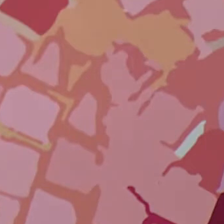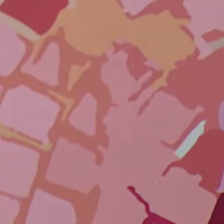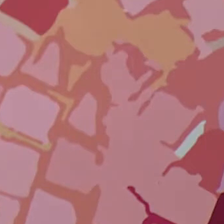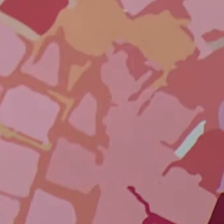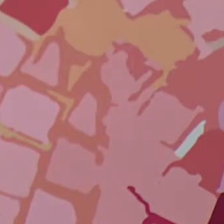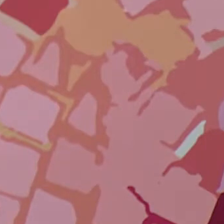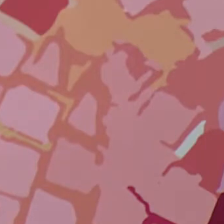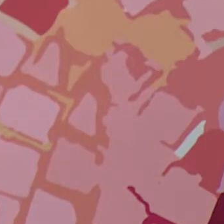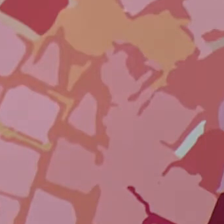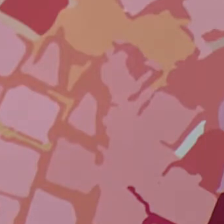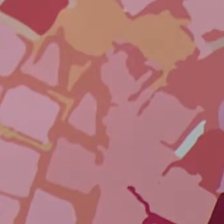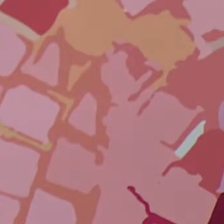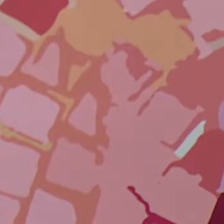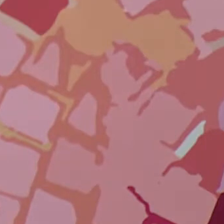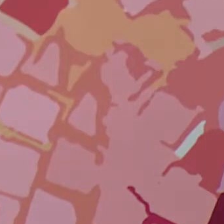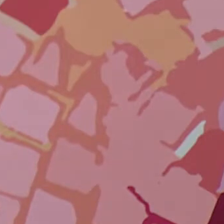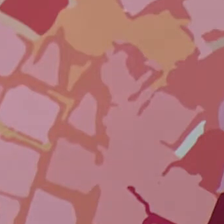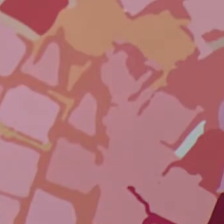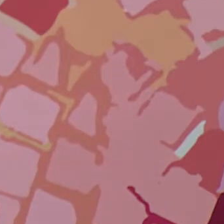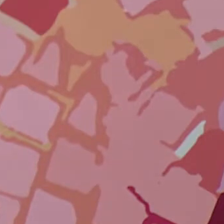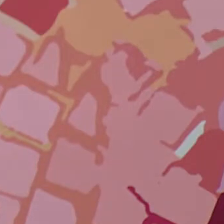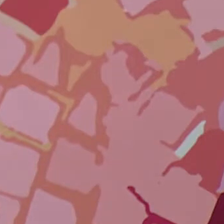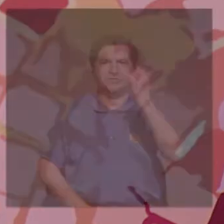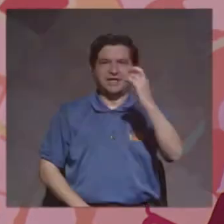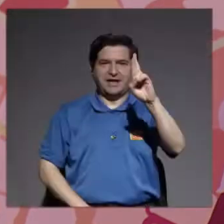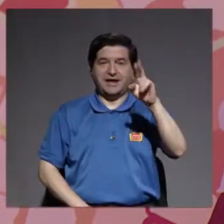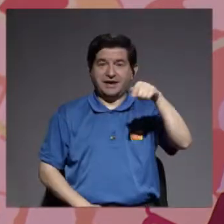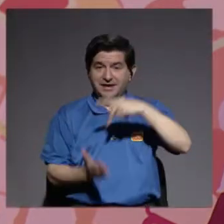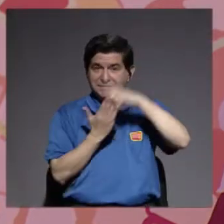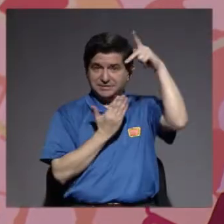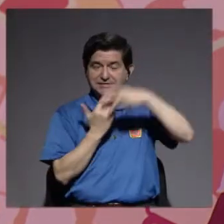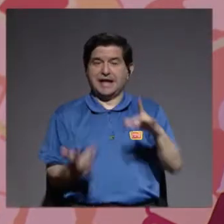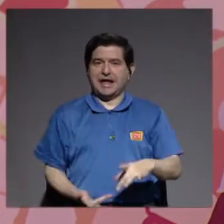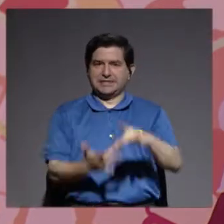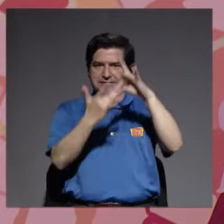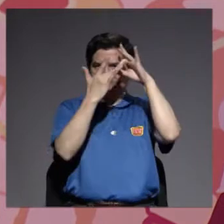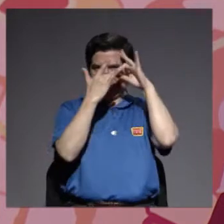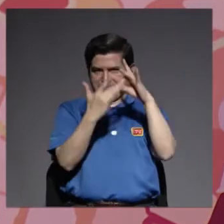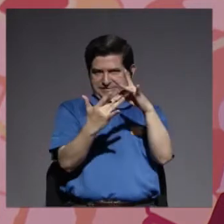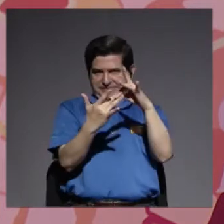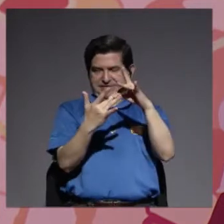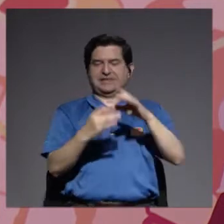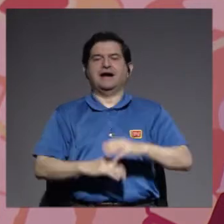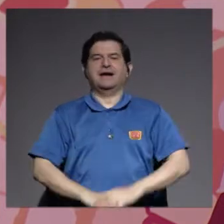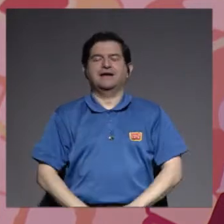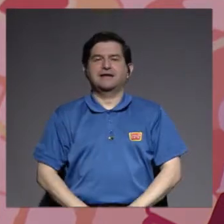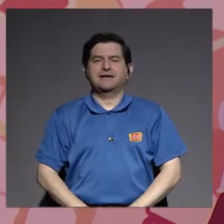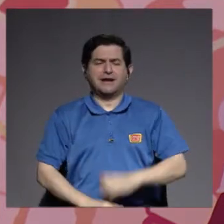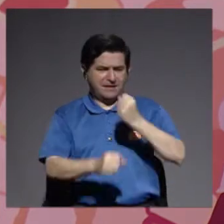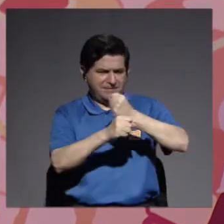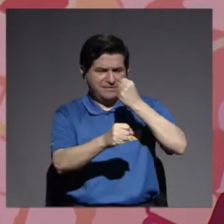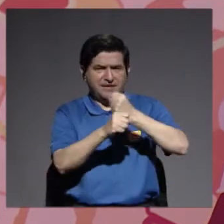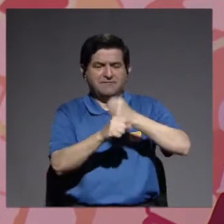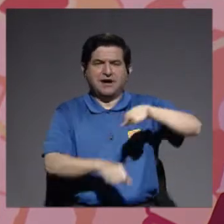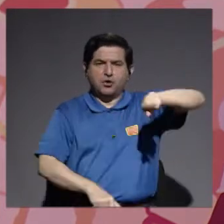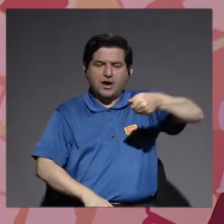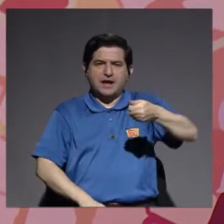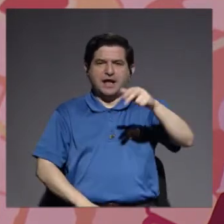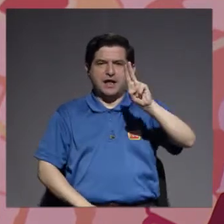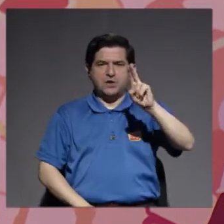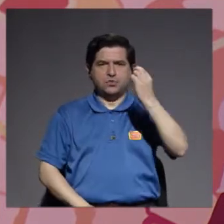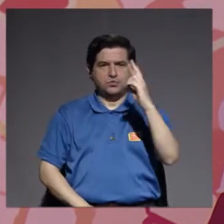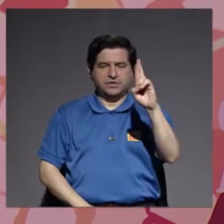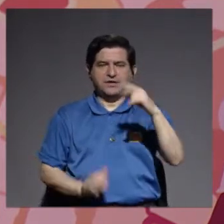Un saludo a la audiencia del canal UCR. Este es un programa especial y un esfuerzo del canal UCR